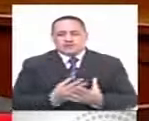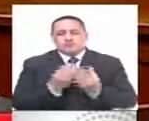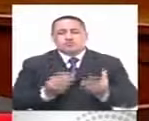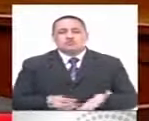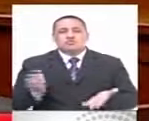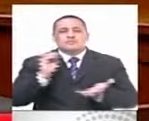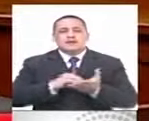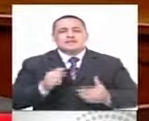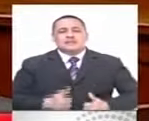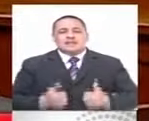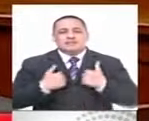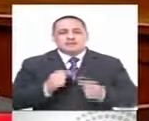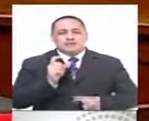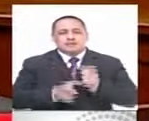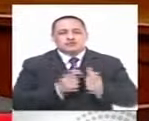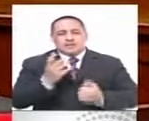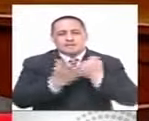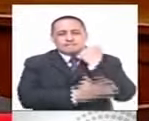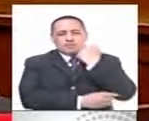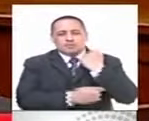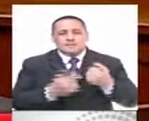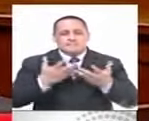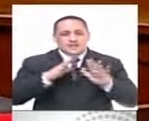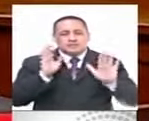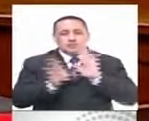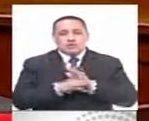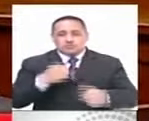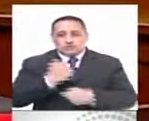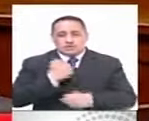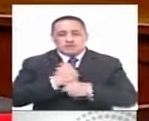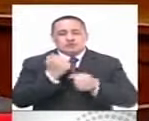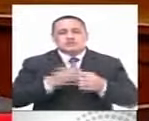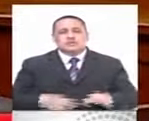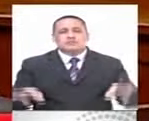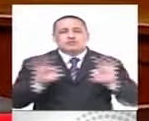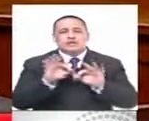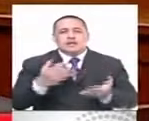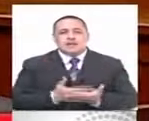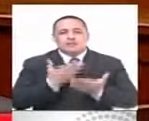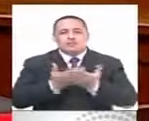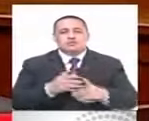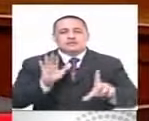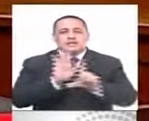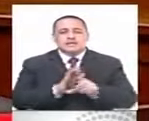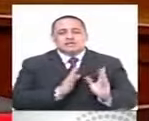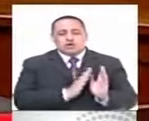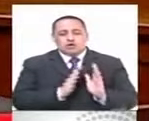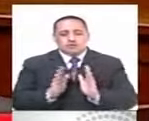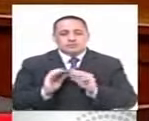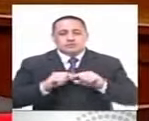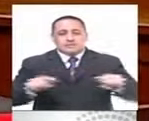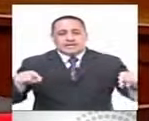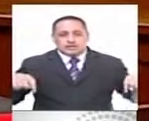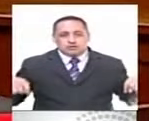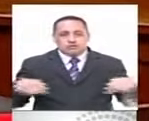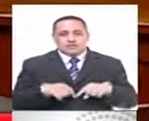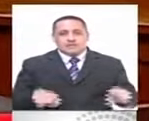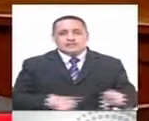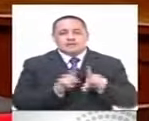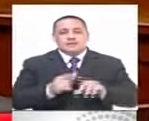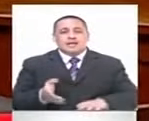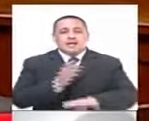más la vida de los más pobres. Para esta labor resulta importante la propuesta de ley de ordenamiento territorial